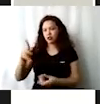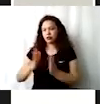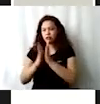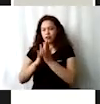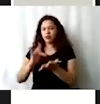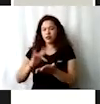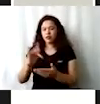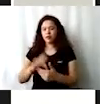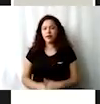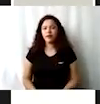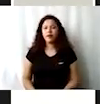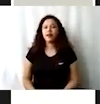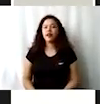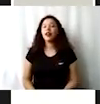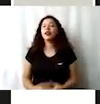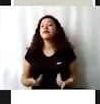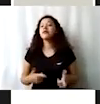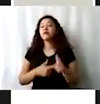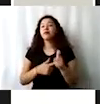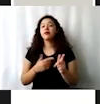ejercicio, bueno, antes de continuar con